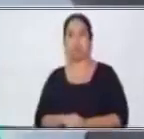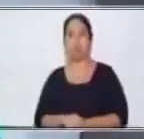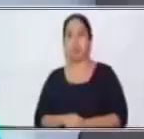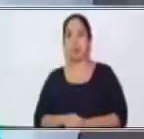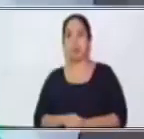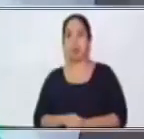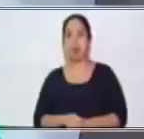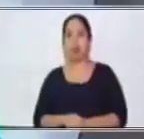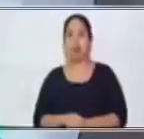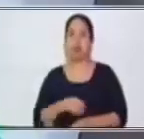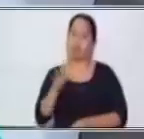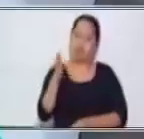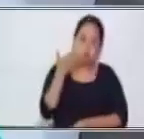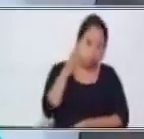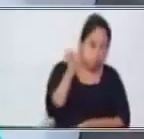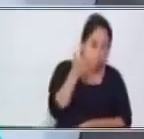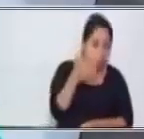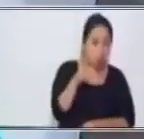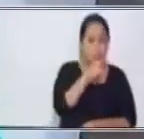muy parecidos.